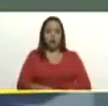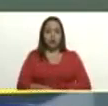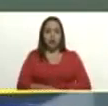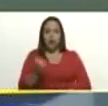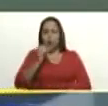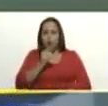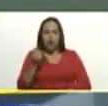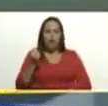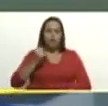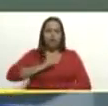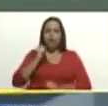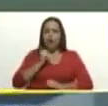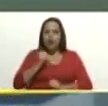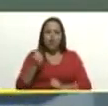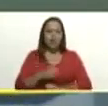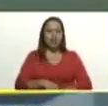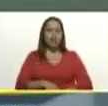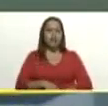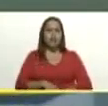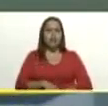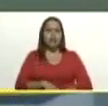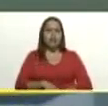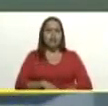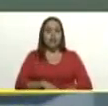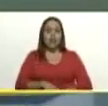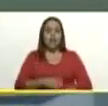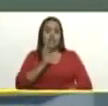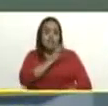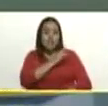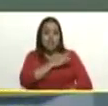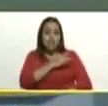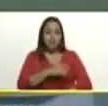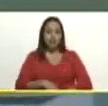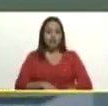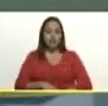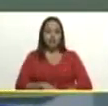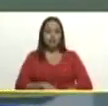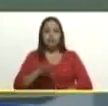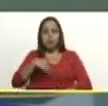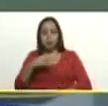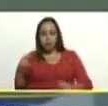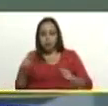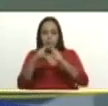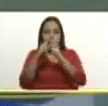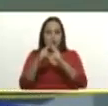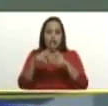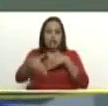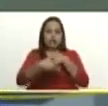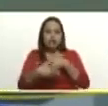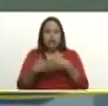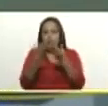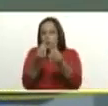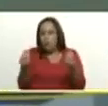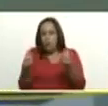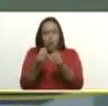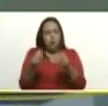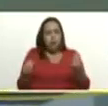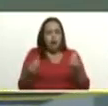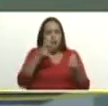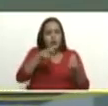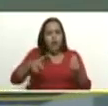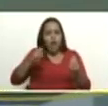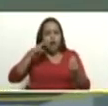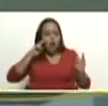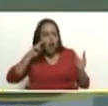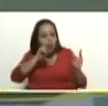Bogotá, en Quito, en Santiago de Chile, porque nos ven a través de las redes sociales. Miles, pero miles, se pegan a